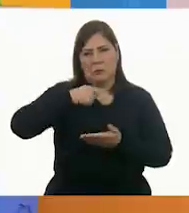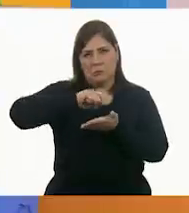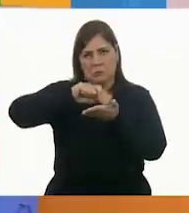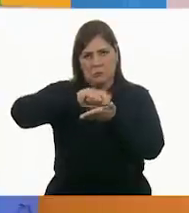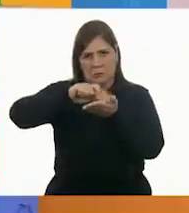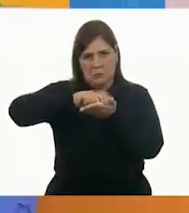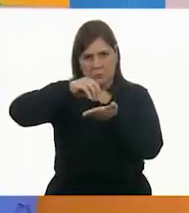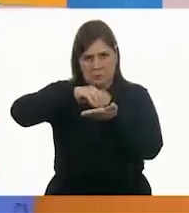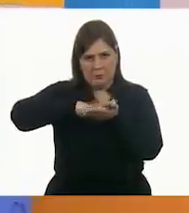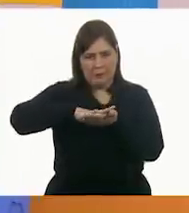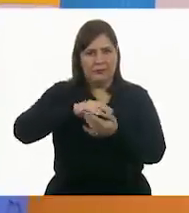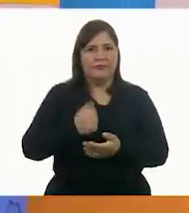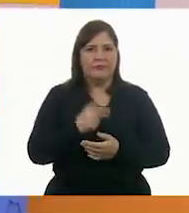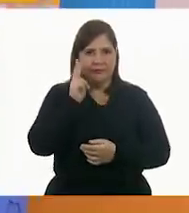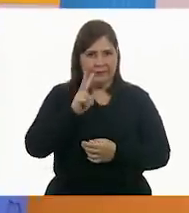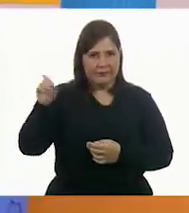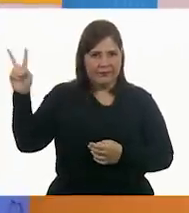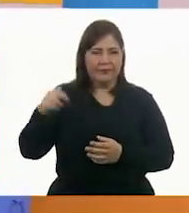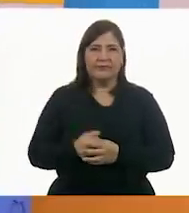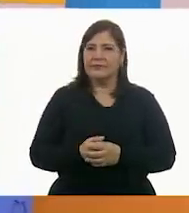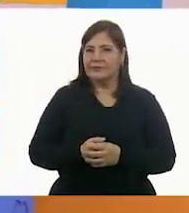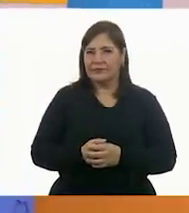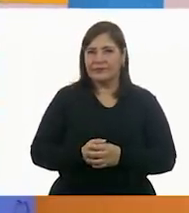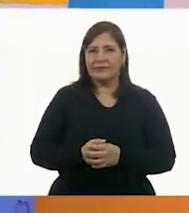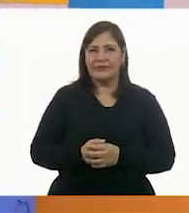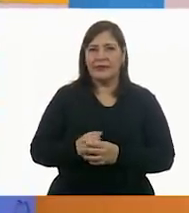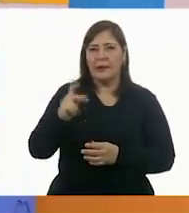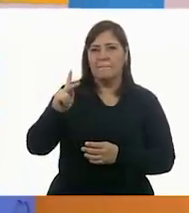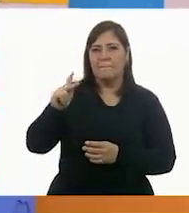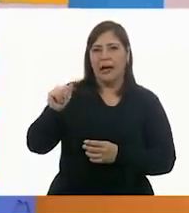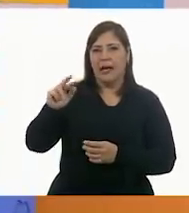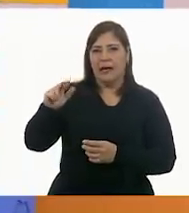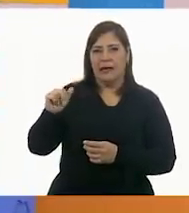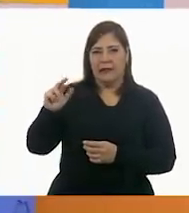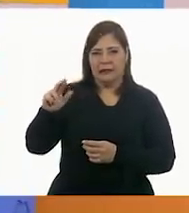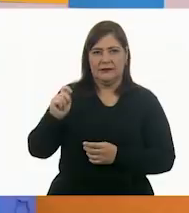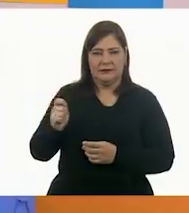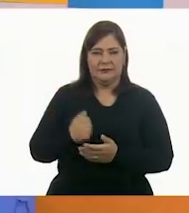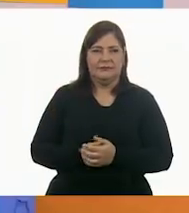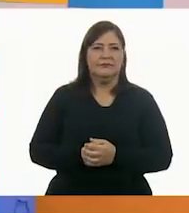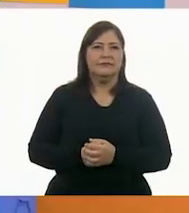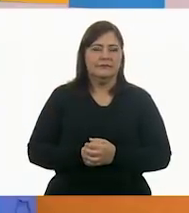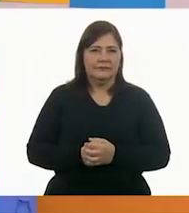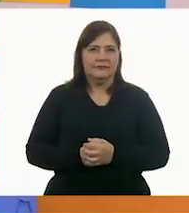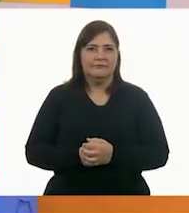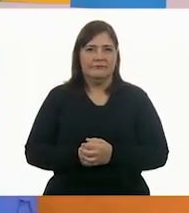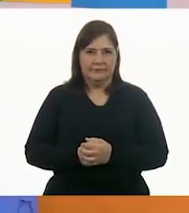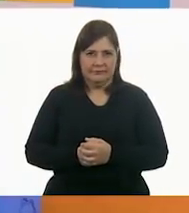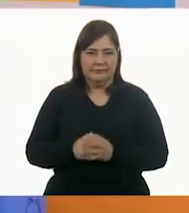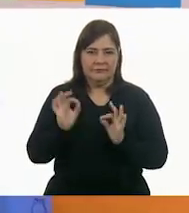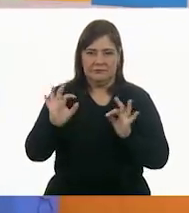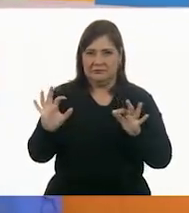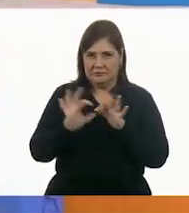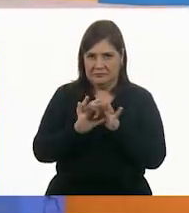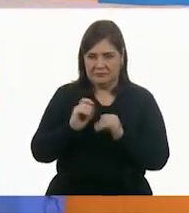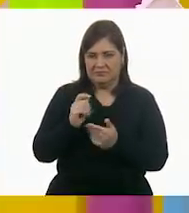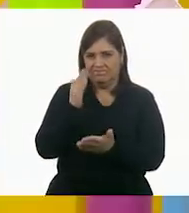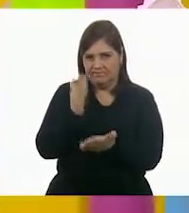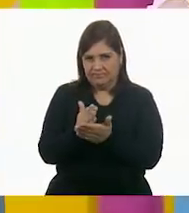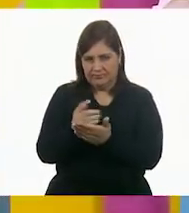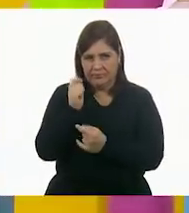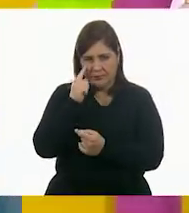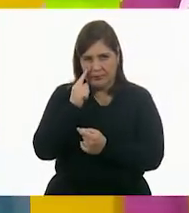¡Ay! Una palomita. Ajá, ¿ya lo pinta? Parar. Parar. Okay. P de parar. Ok.